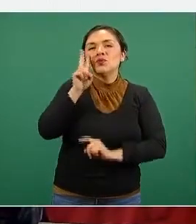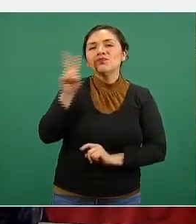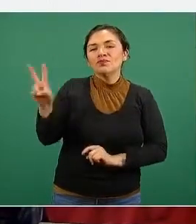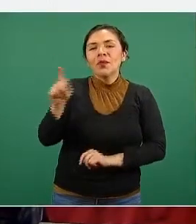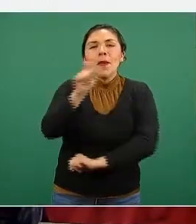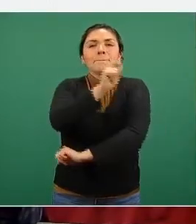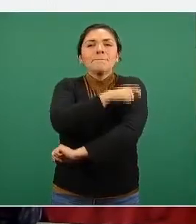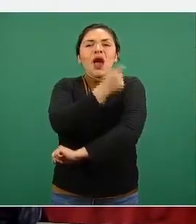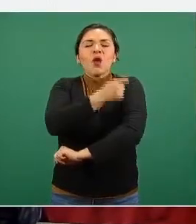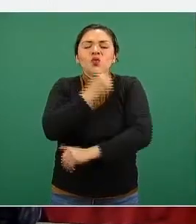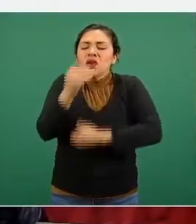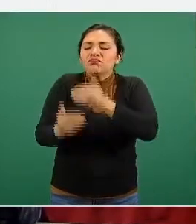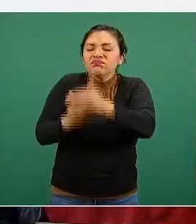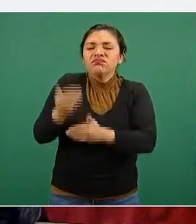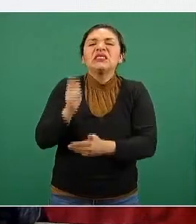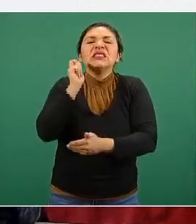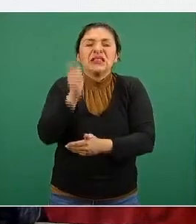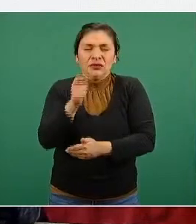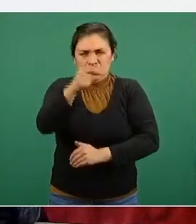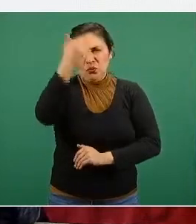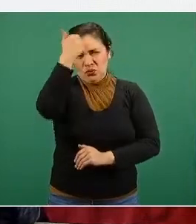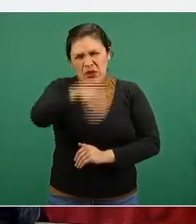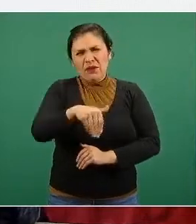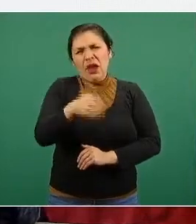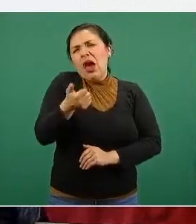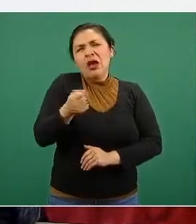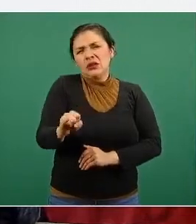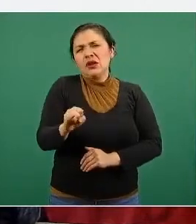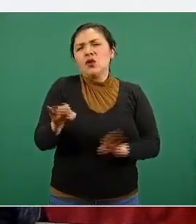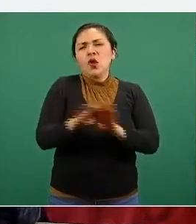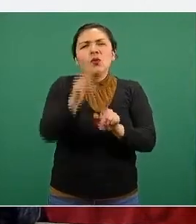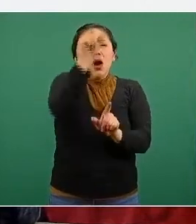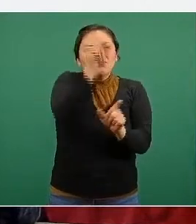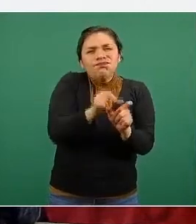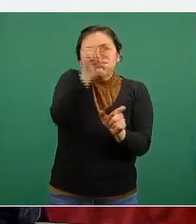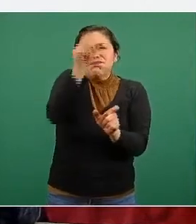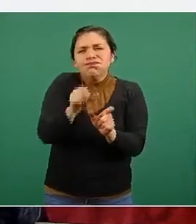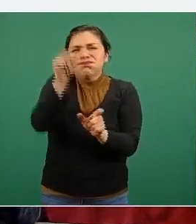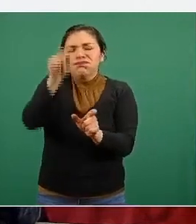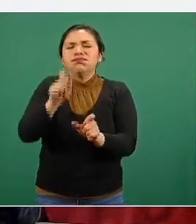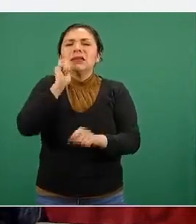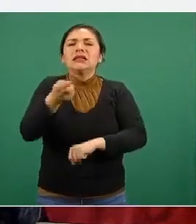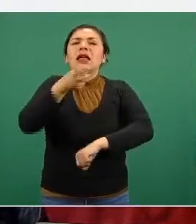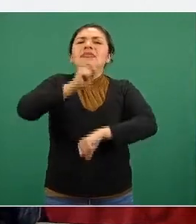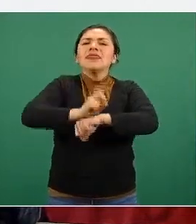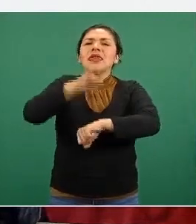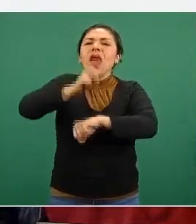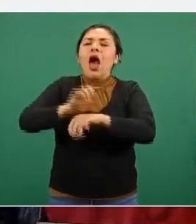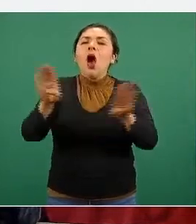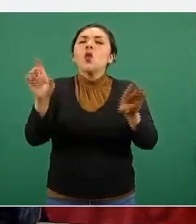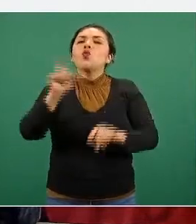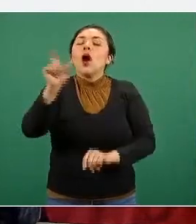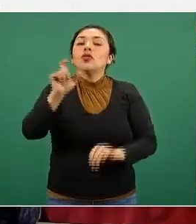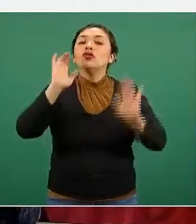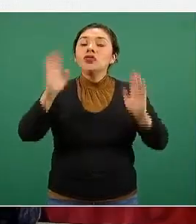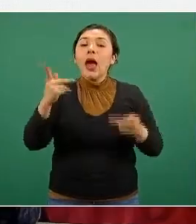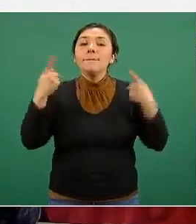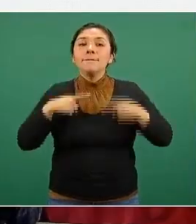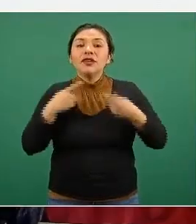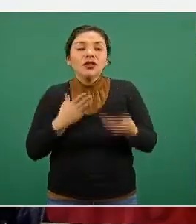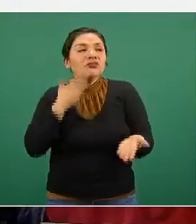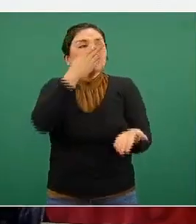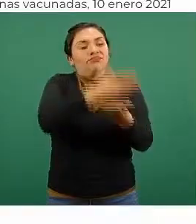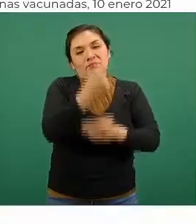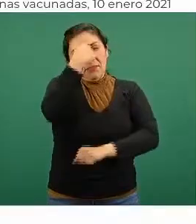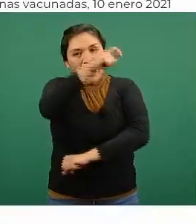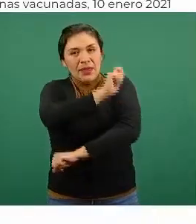la vacunación. Como ustedes saben, cada una de las barras representan los días en los cuales se han estado aplicando las